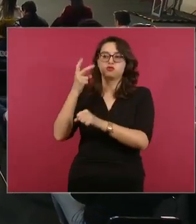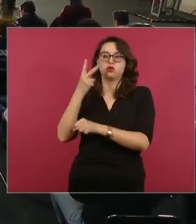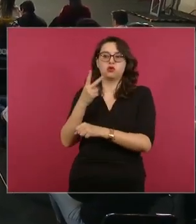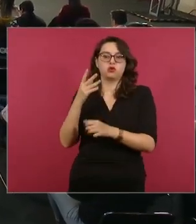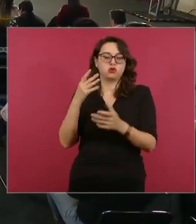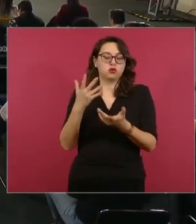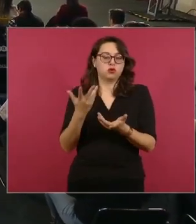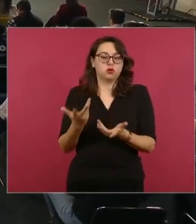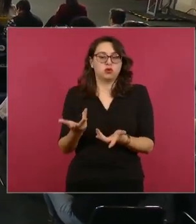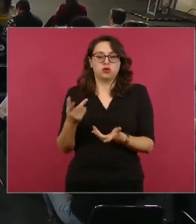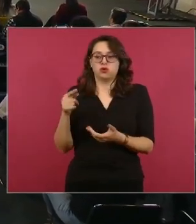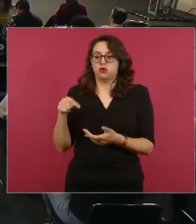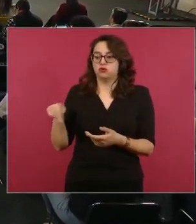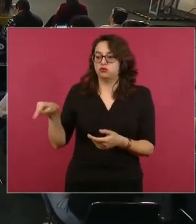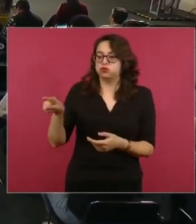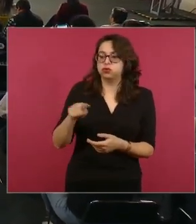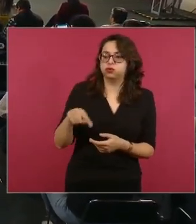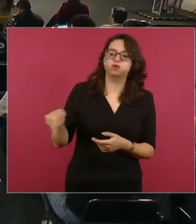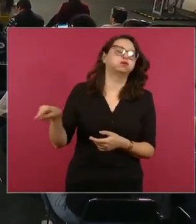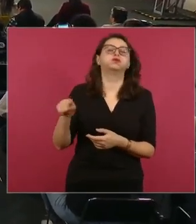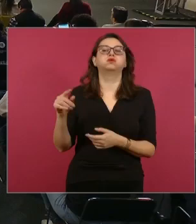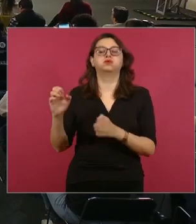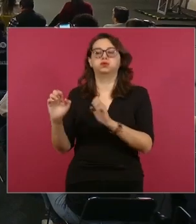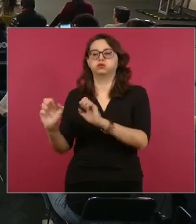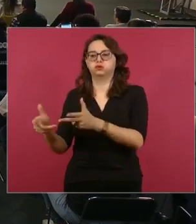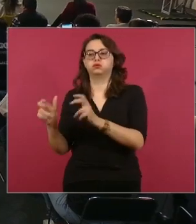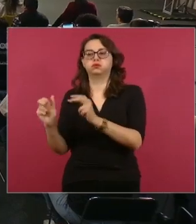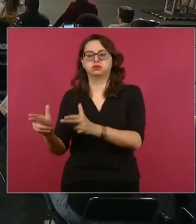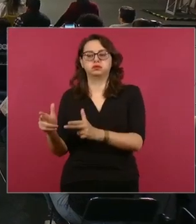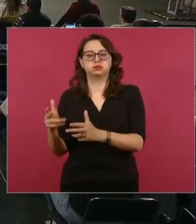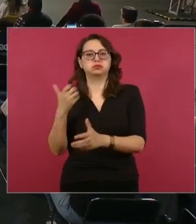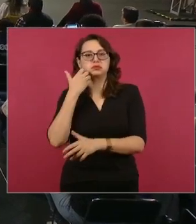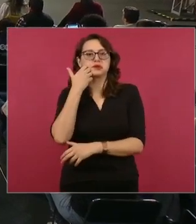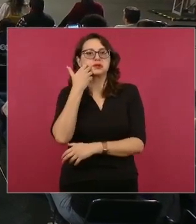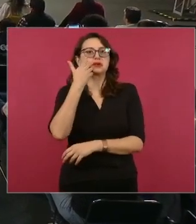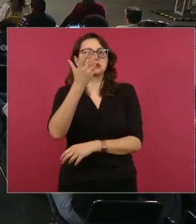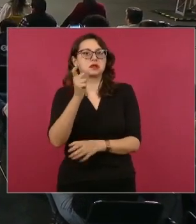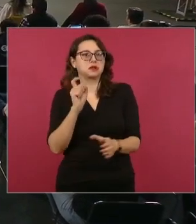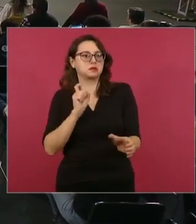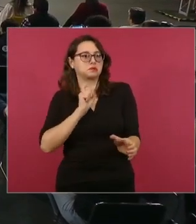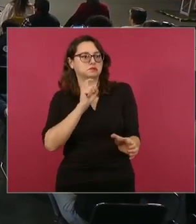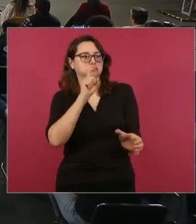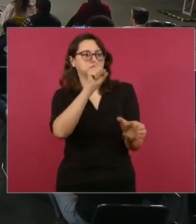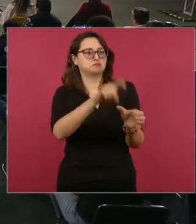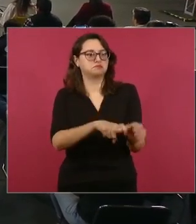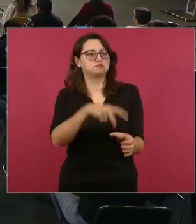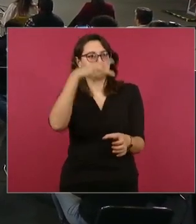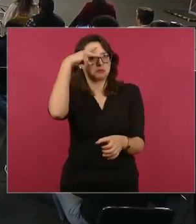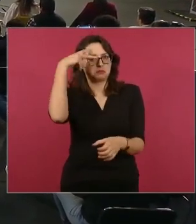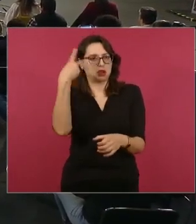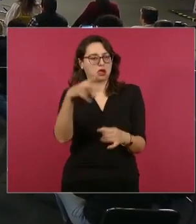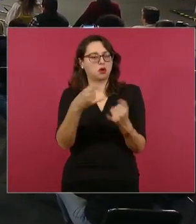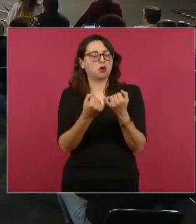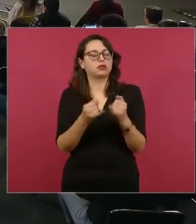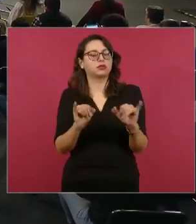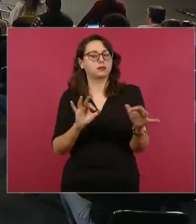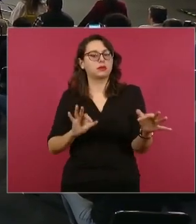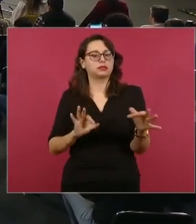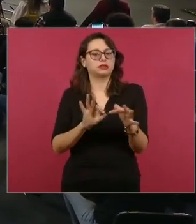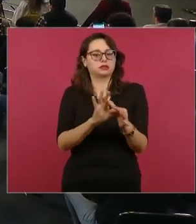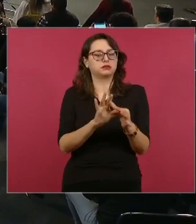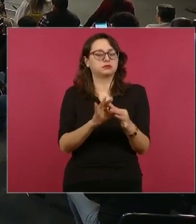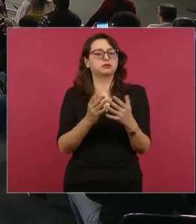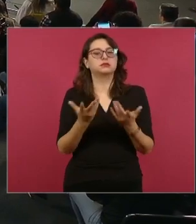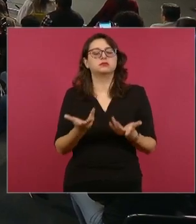Chiapas formalizaron ante el Congreso mexicano su deseo de anexión al nuevo país independiente como un estado